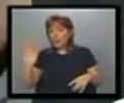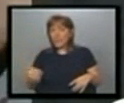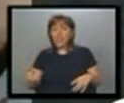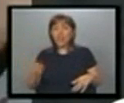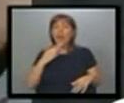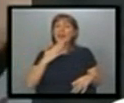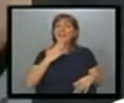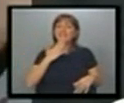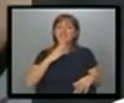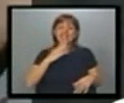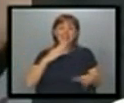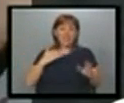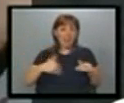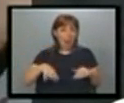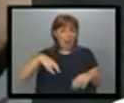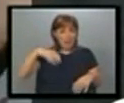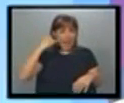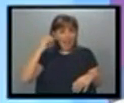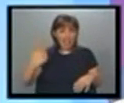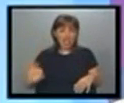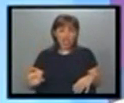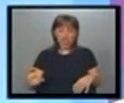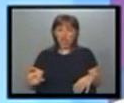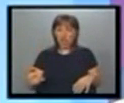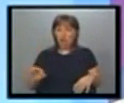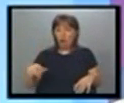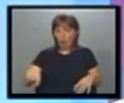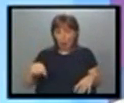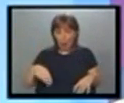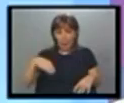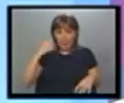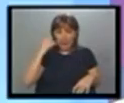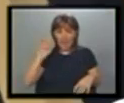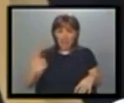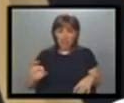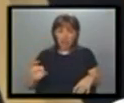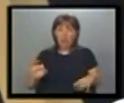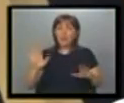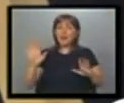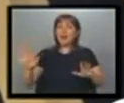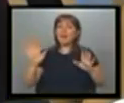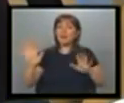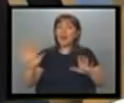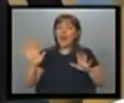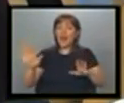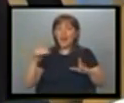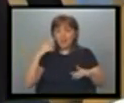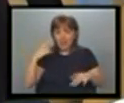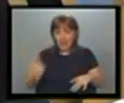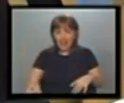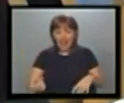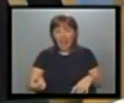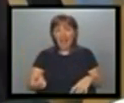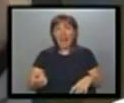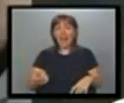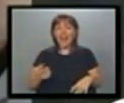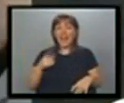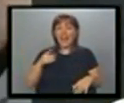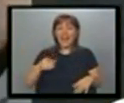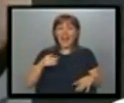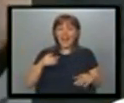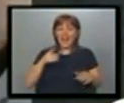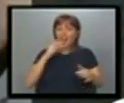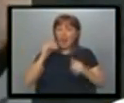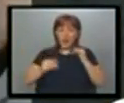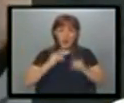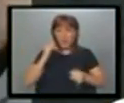En mayo, ¿cuál es la expectativa para este mes? Pero no vamos a hablar de mayo, mirá. Aquí quería llegar.